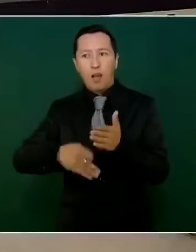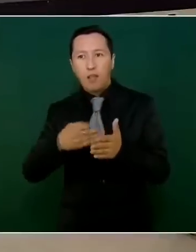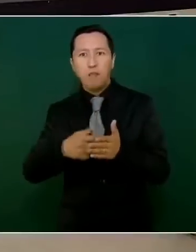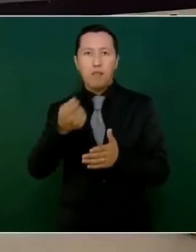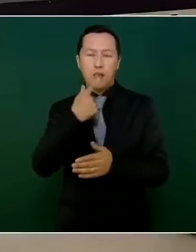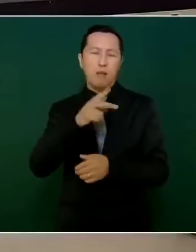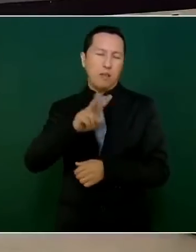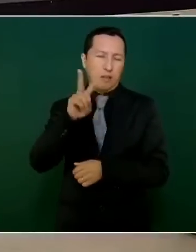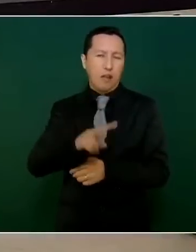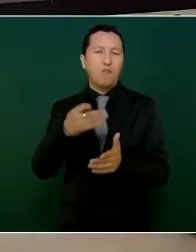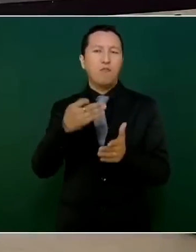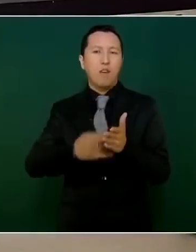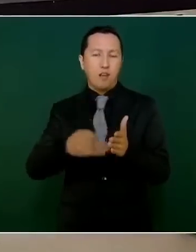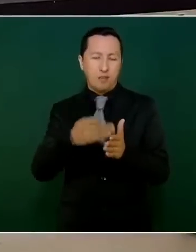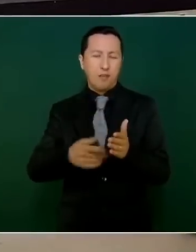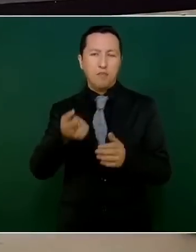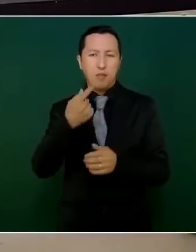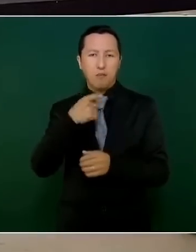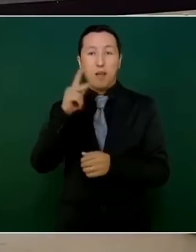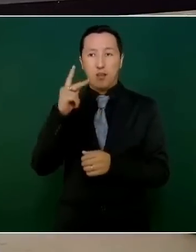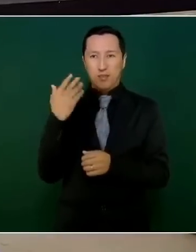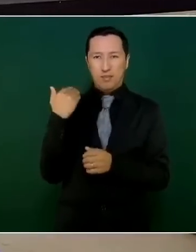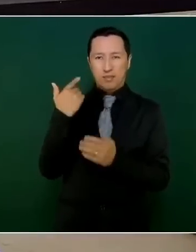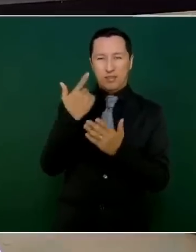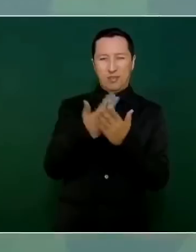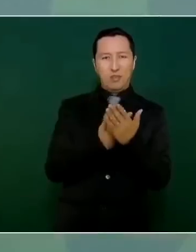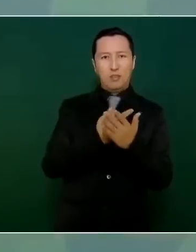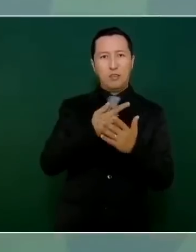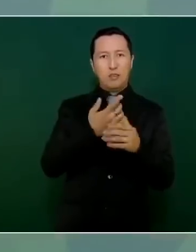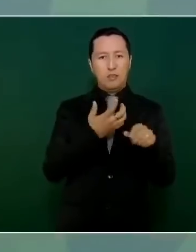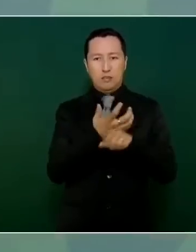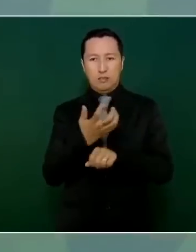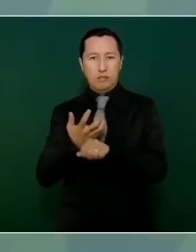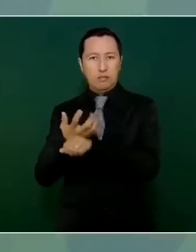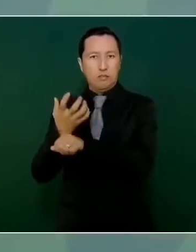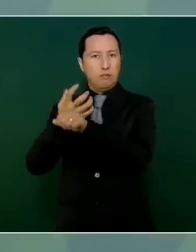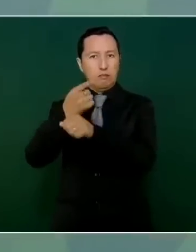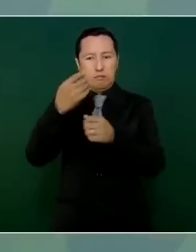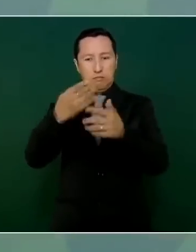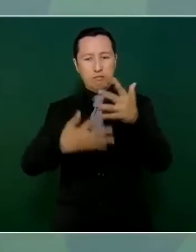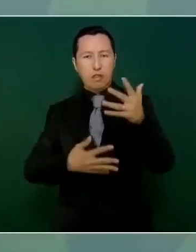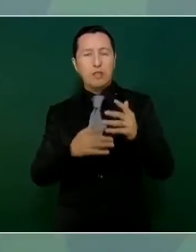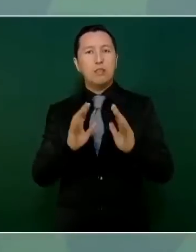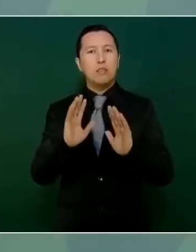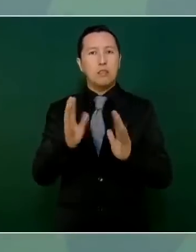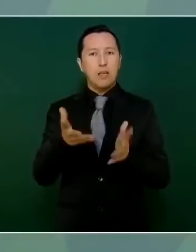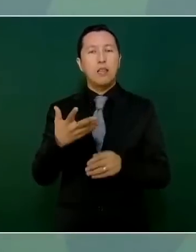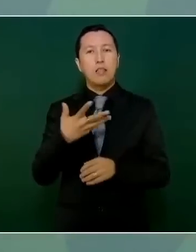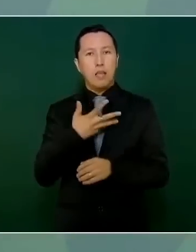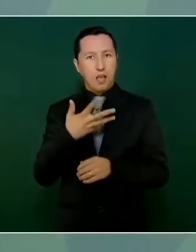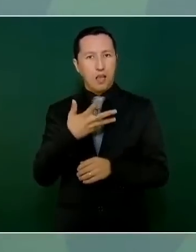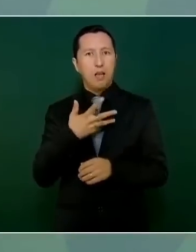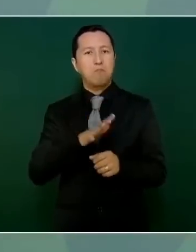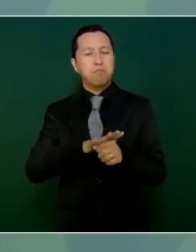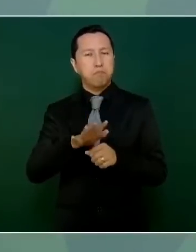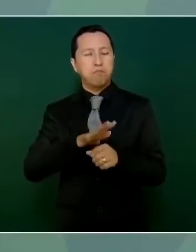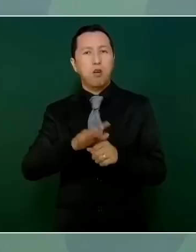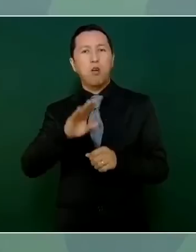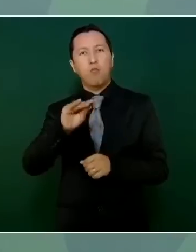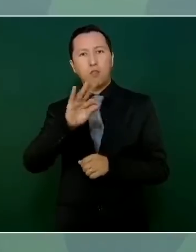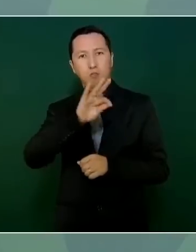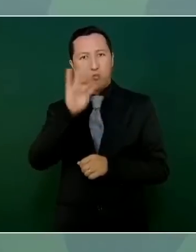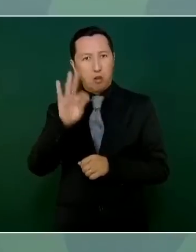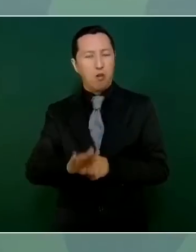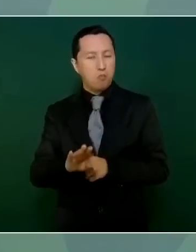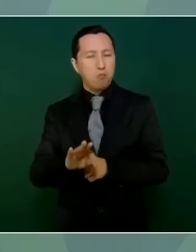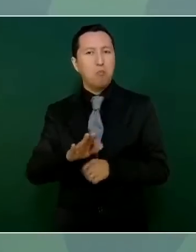desabasto. Pero ya en esos estados que te mencioné, ya pasa de 90% el abasto de